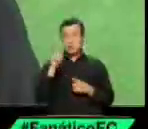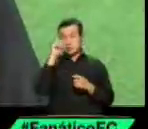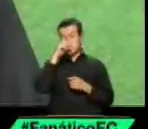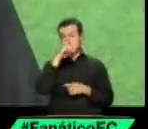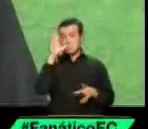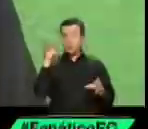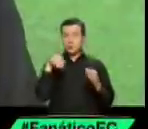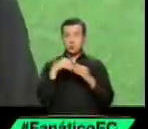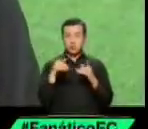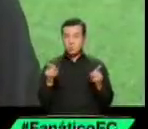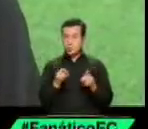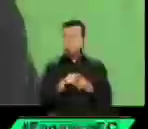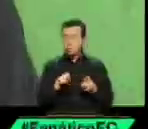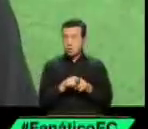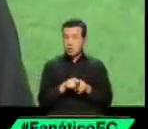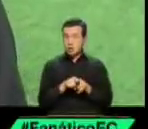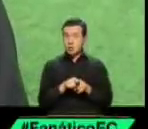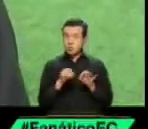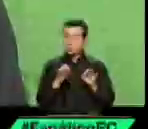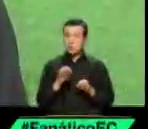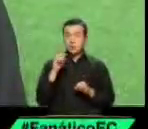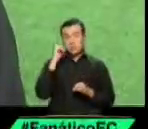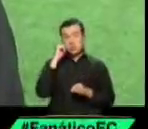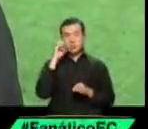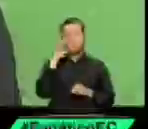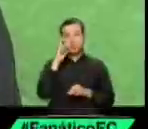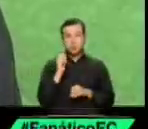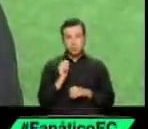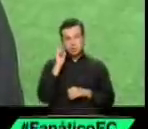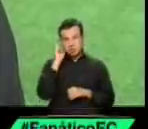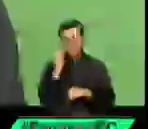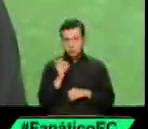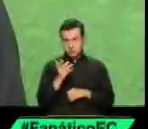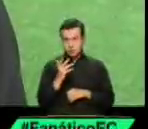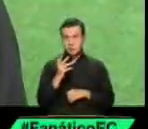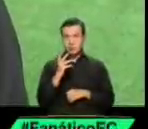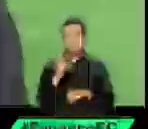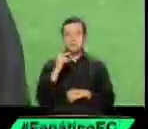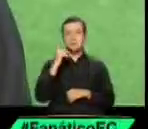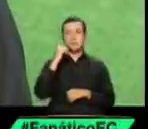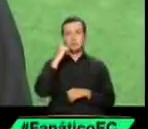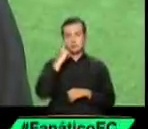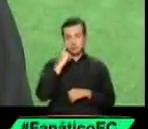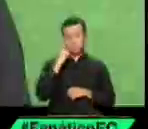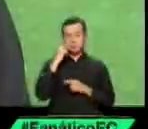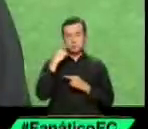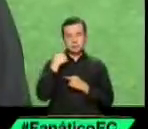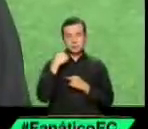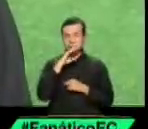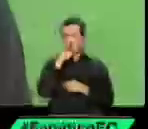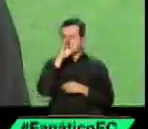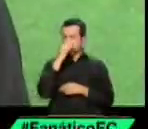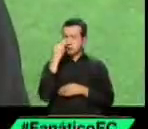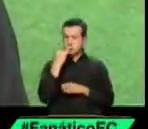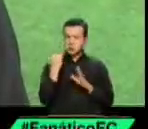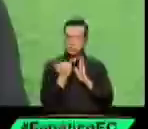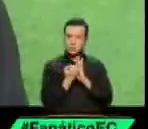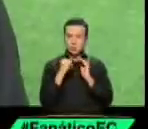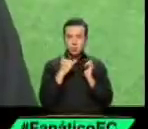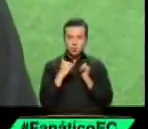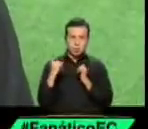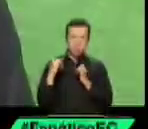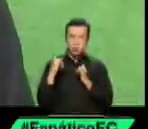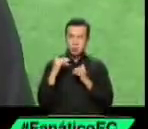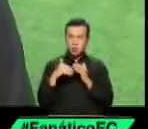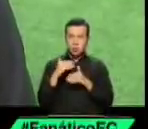todos estamos en lo mismo, pero creo que el Deportivo Cuenca tiene bajo su espalda un estilo, una identidad de juego que los